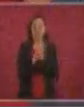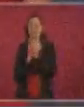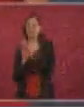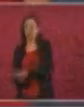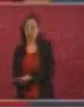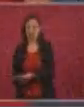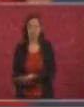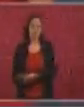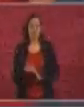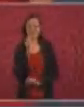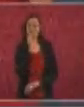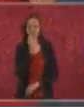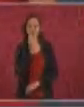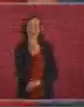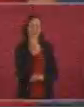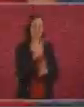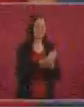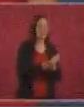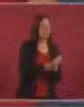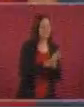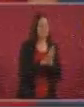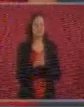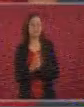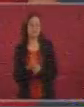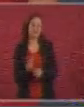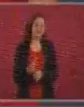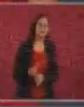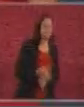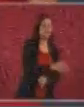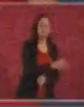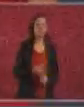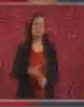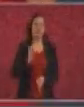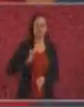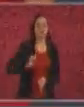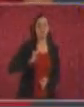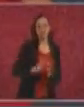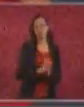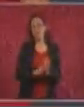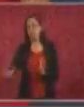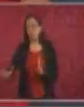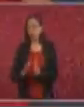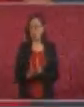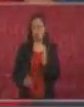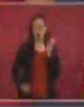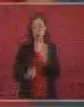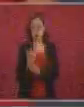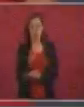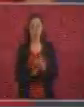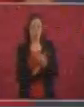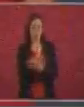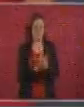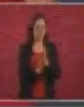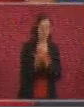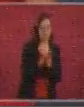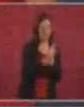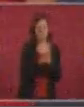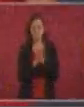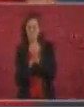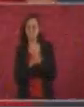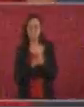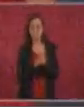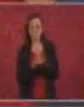año? El año que recién pasó, ya dijimos, no hubo crecimiento, cero crecimiento. Y todavía no se